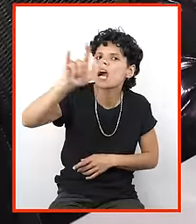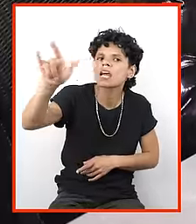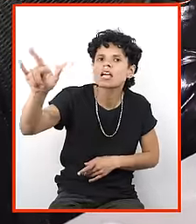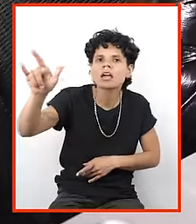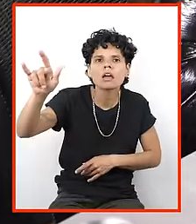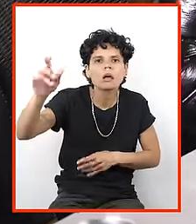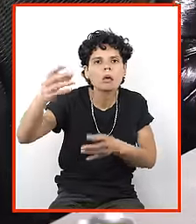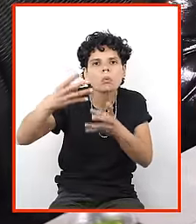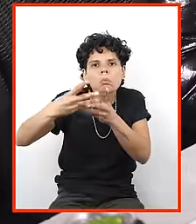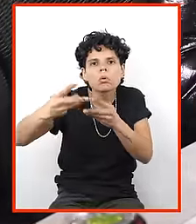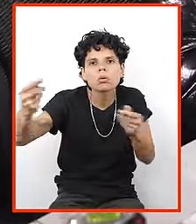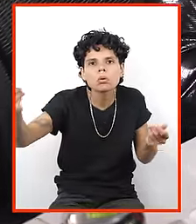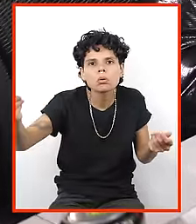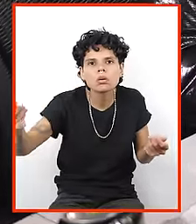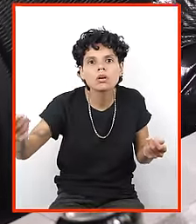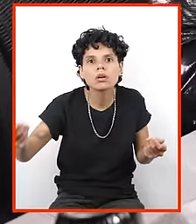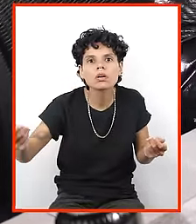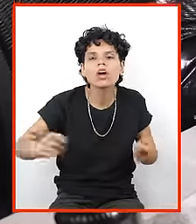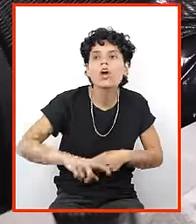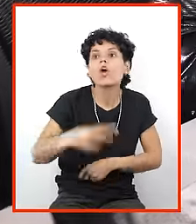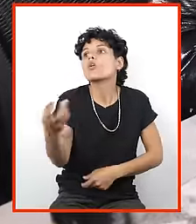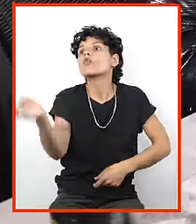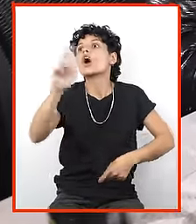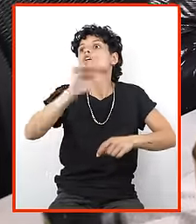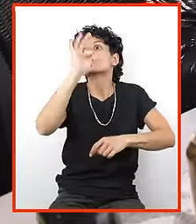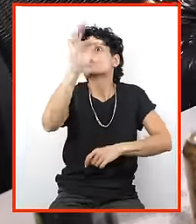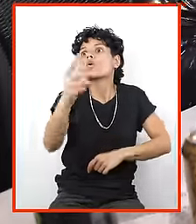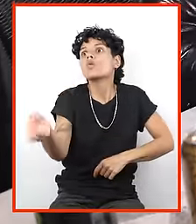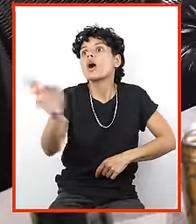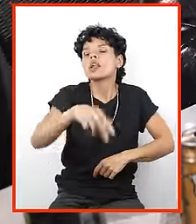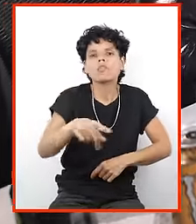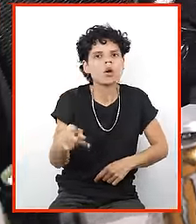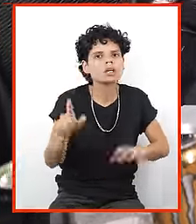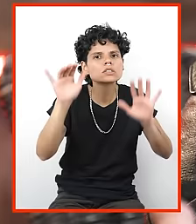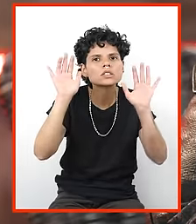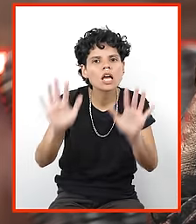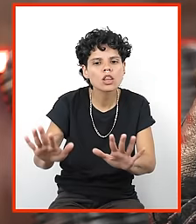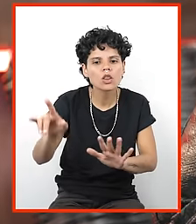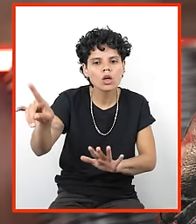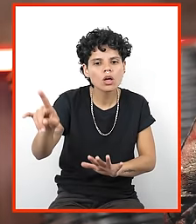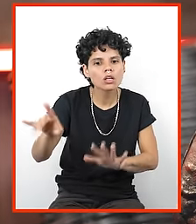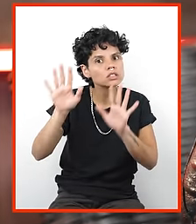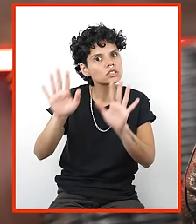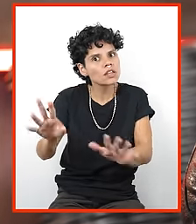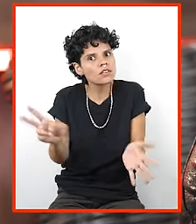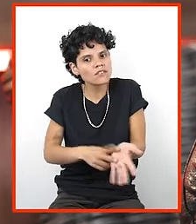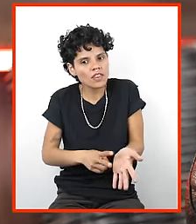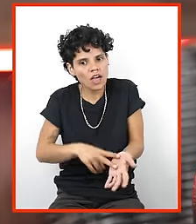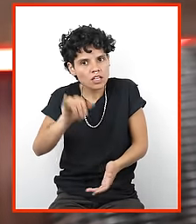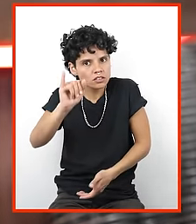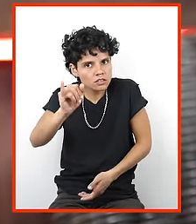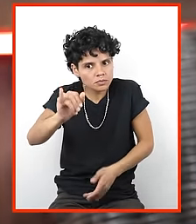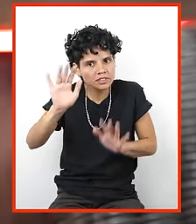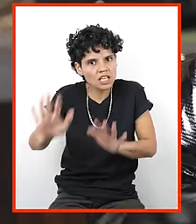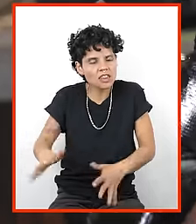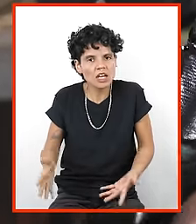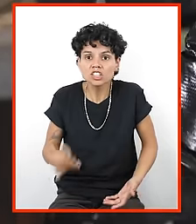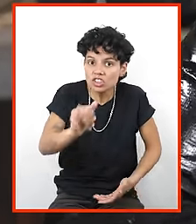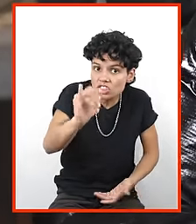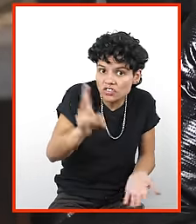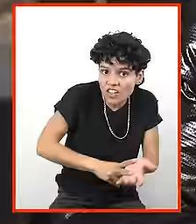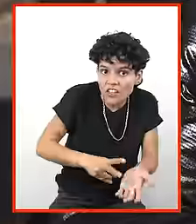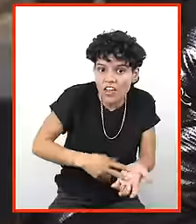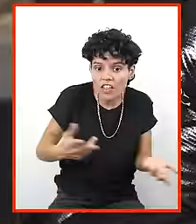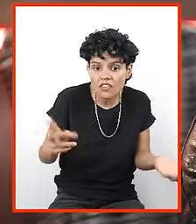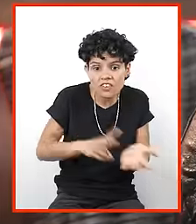volví en el viaje insólito. No volví. Vuelve el 20, se quedó. Se quedó. Se quedó, pero ¿cómo se quedó? Sí, y me quedé está, de verdad, se enfermó. Sí, sí,